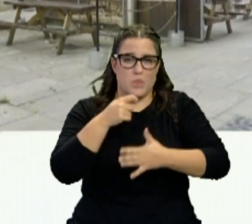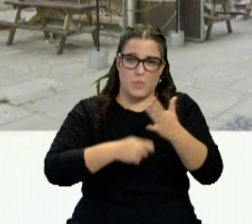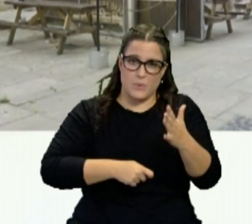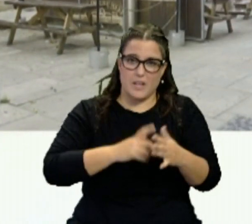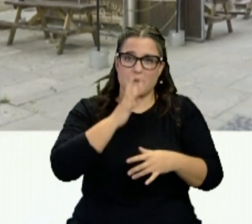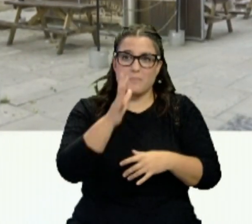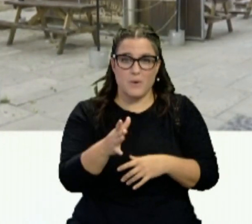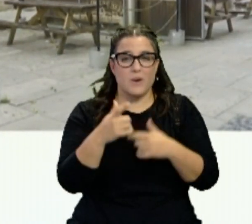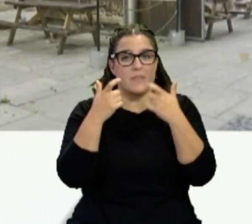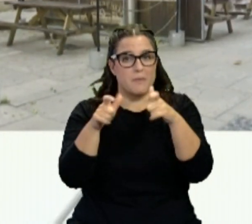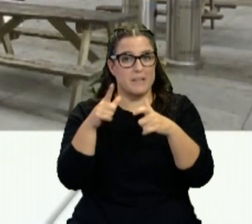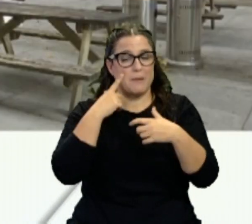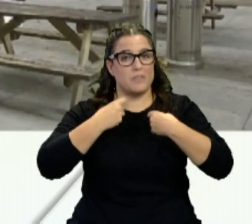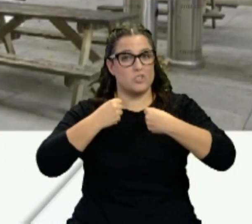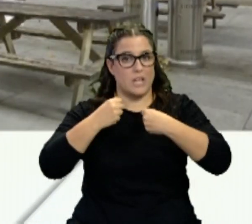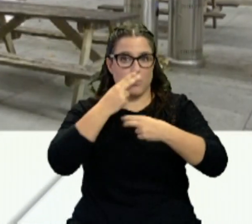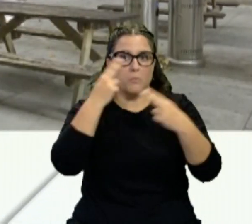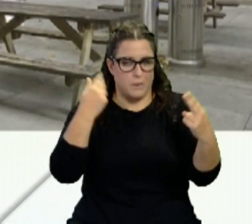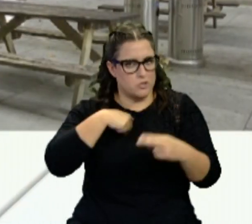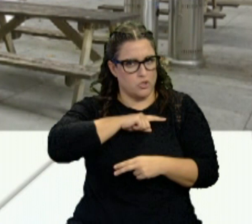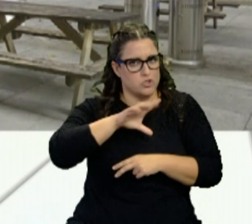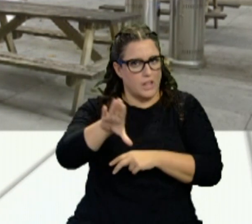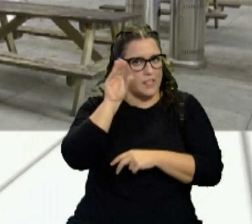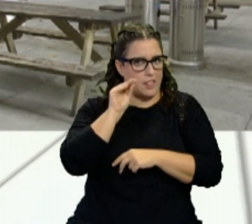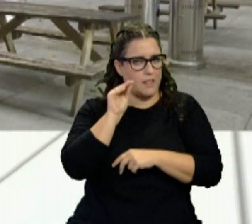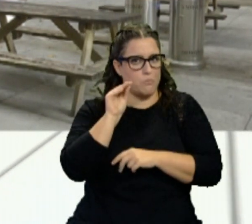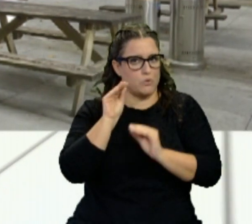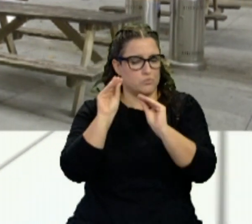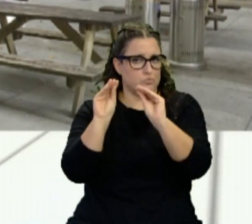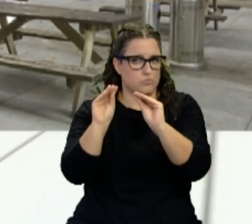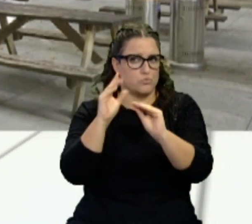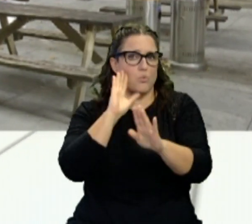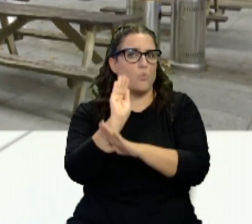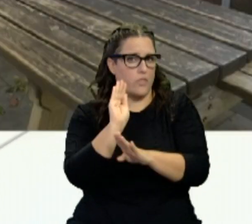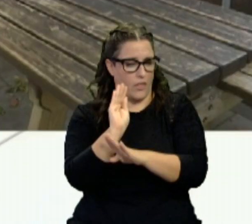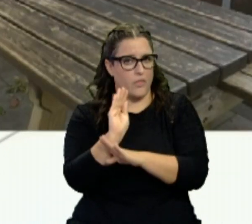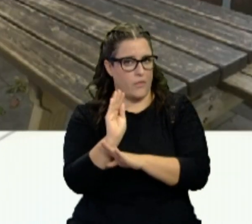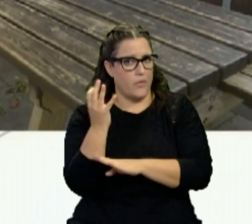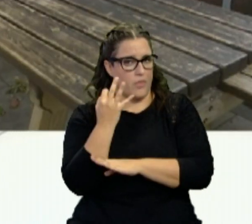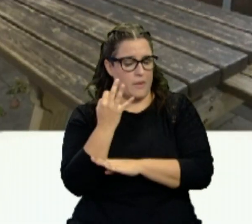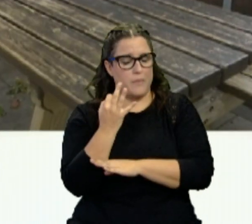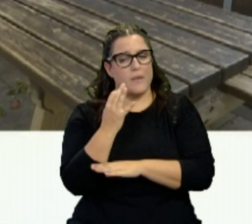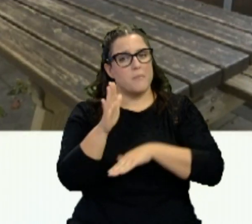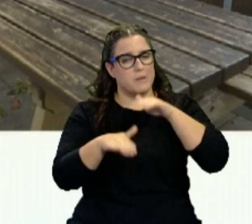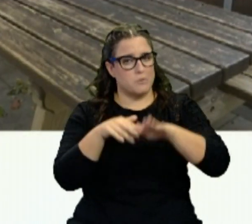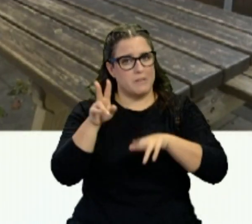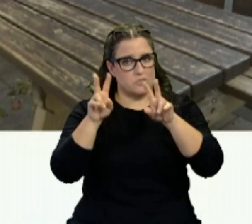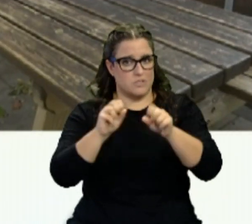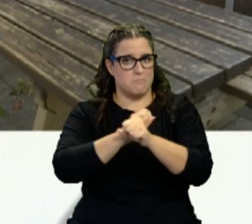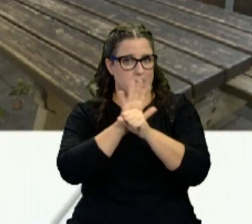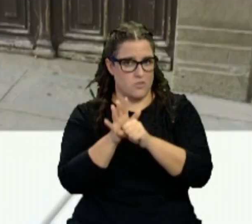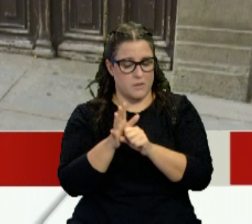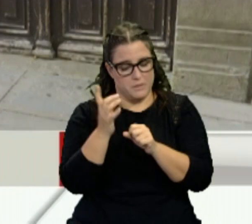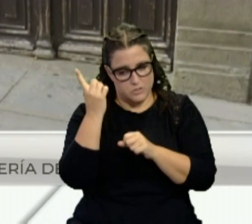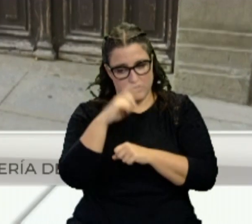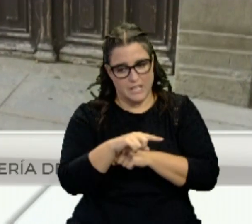el Departamento de Salud Pública, y entendemos además que quieran ir con cautela en el tema de la pandemia, pero desde